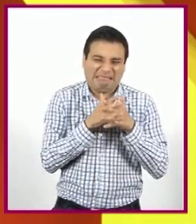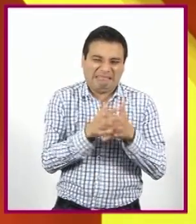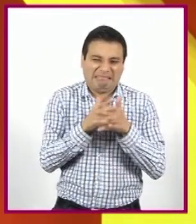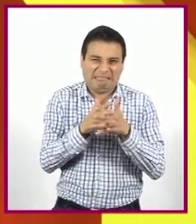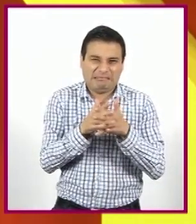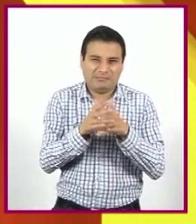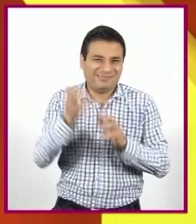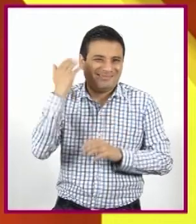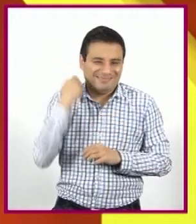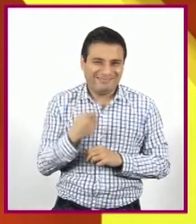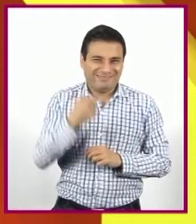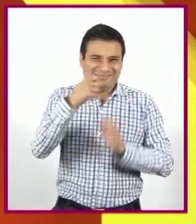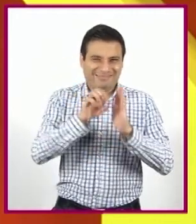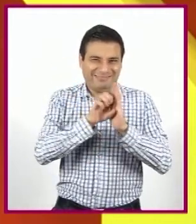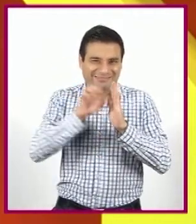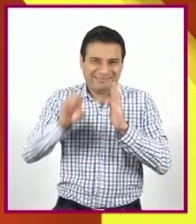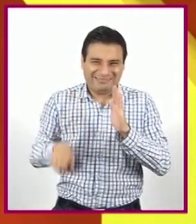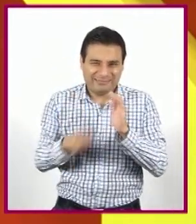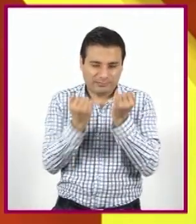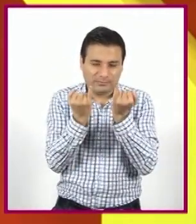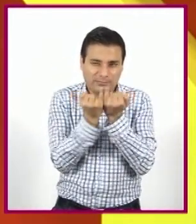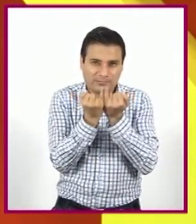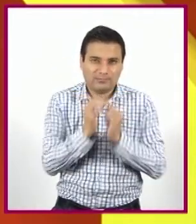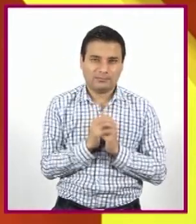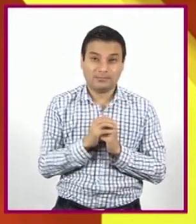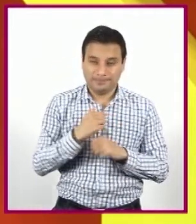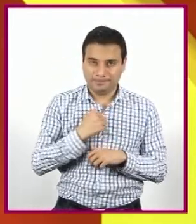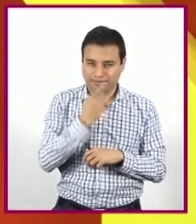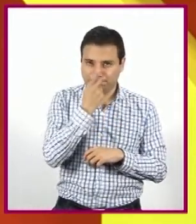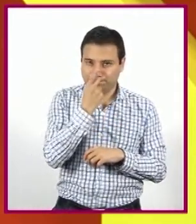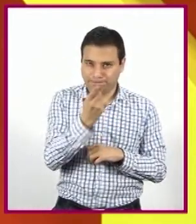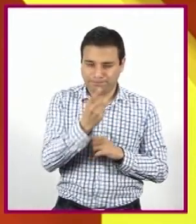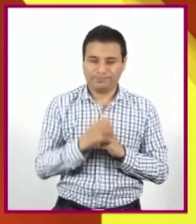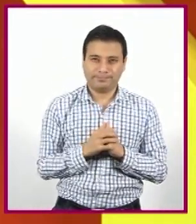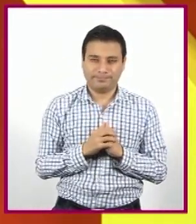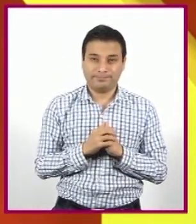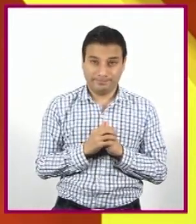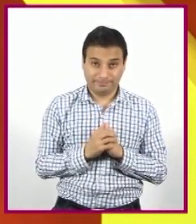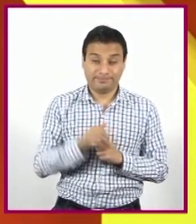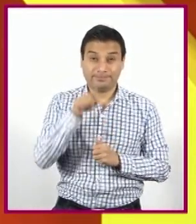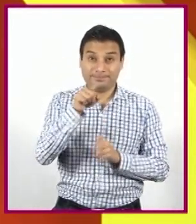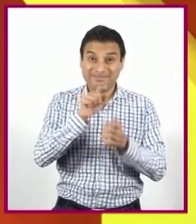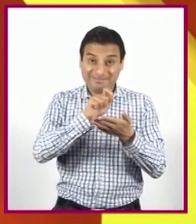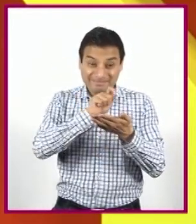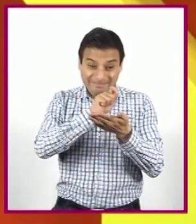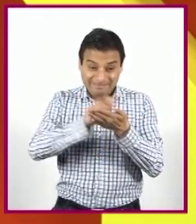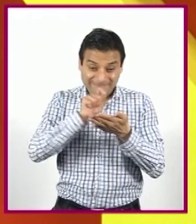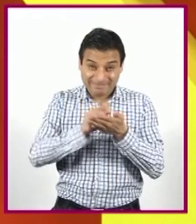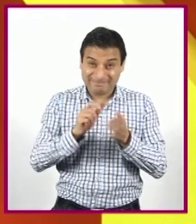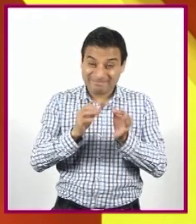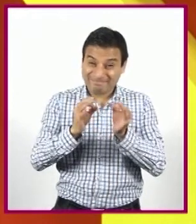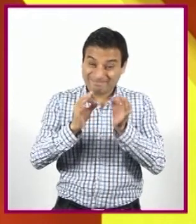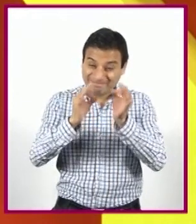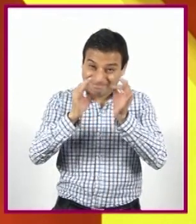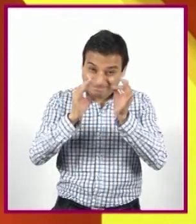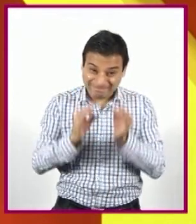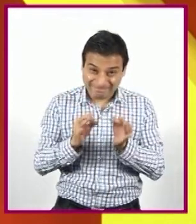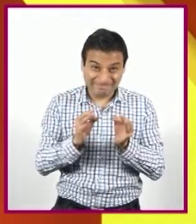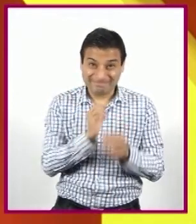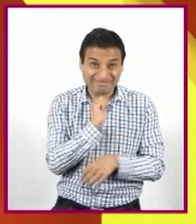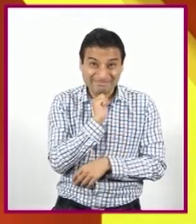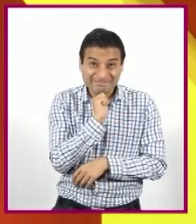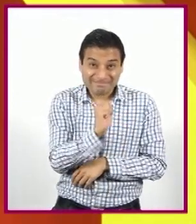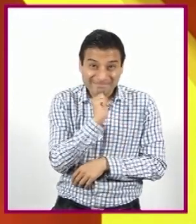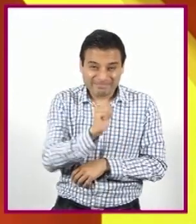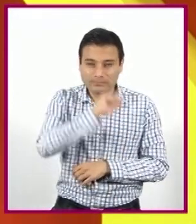que vimos y, como ya lo mencionamos, en un momento el uso del texto así, sin ninguna otra marca,